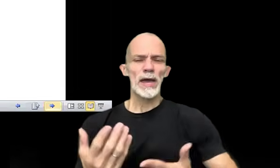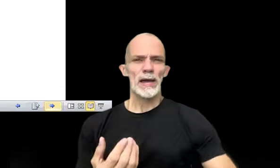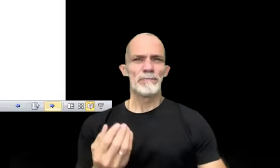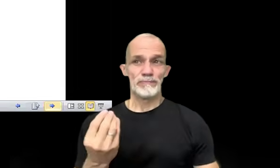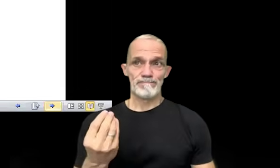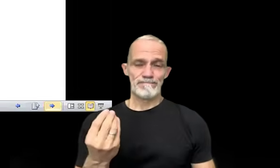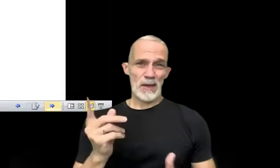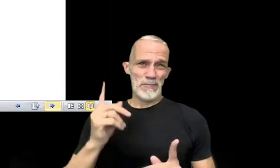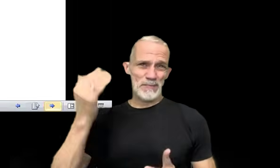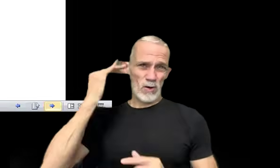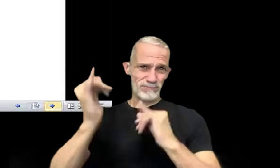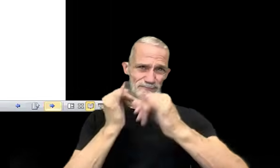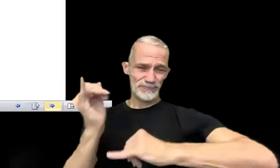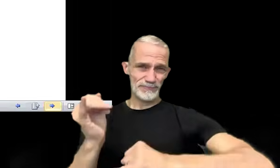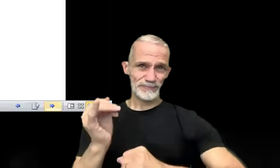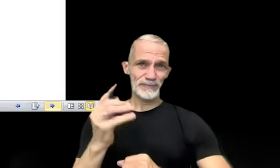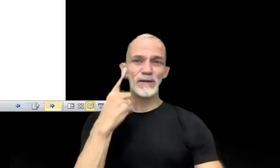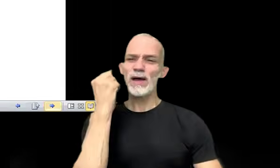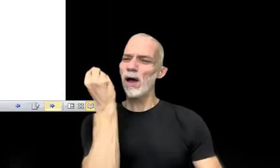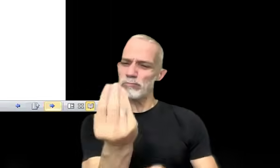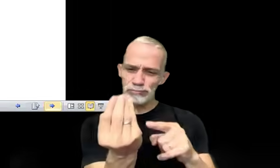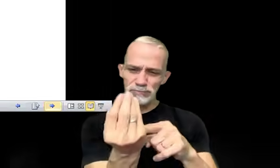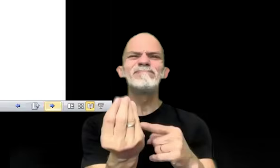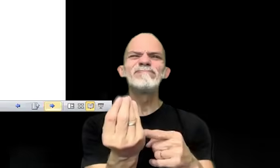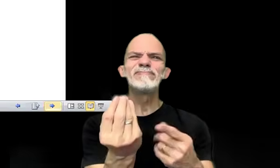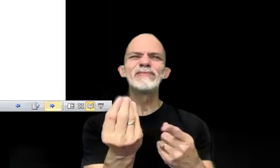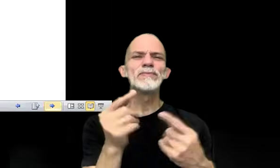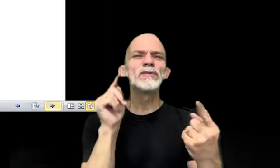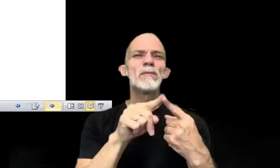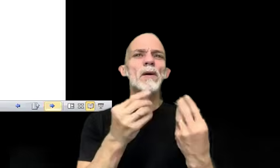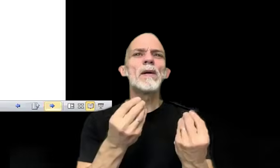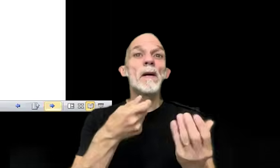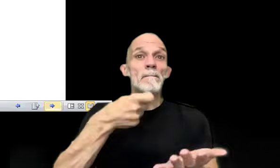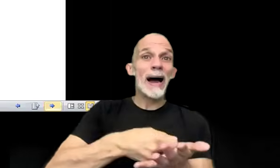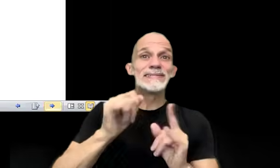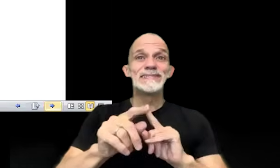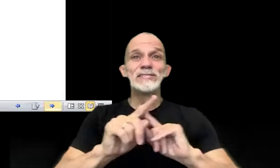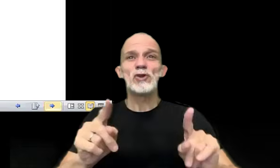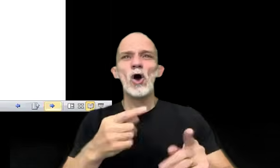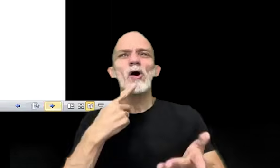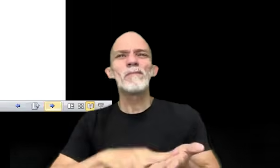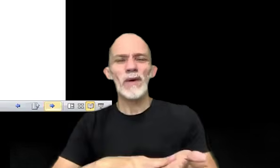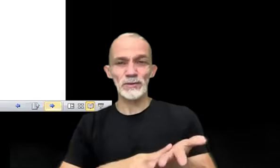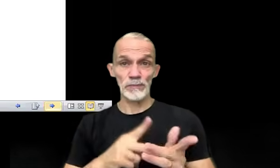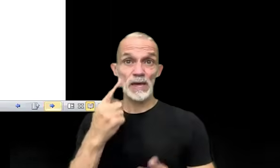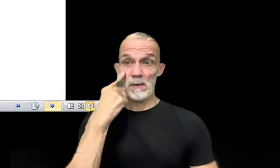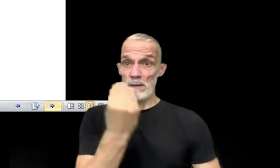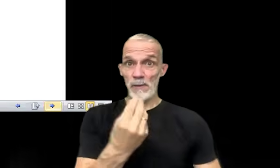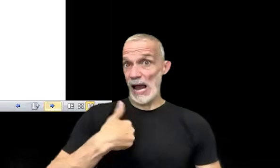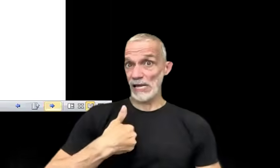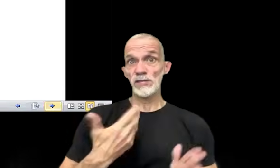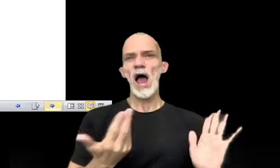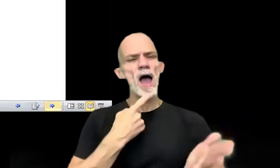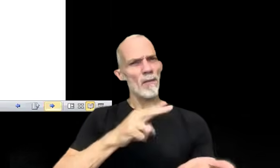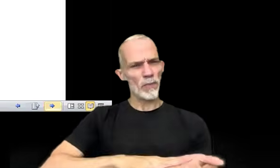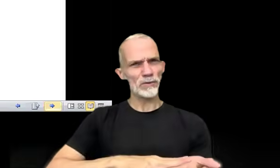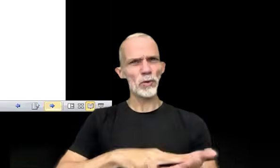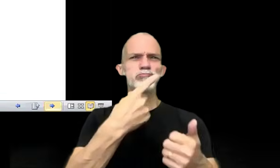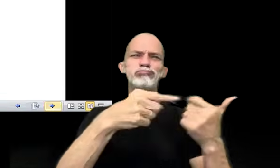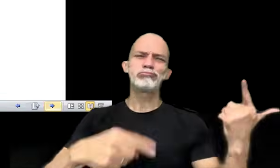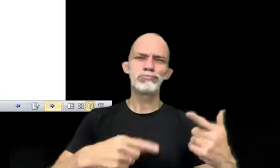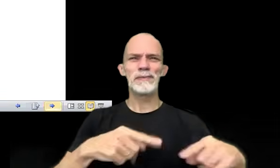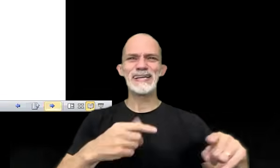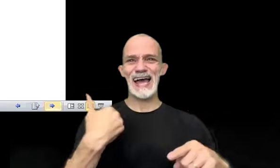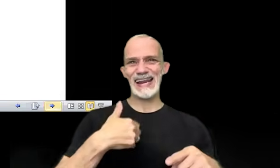qué? Porque, como dije antes, la residencia me va a marcar el objeto. para un residente argentino va a estar grabado